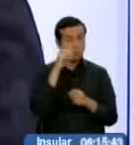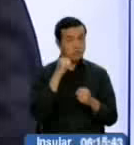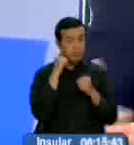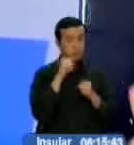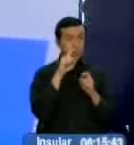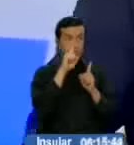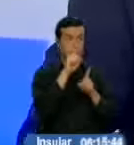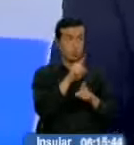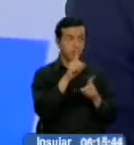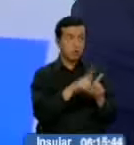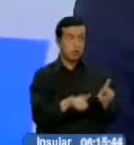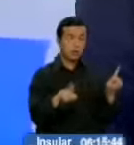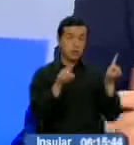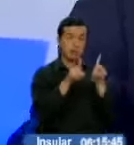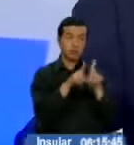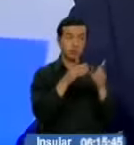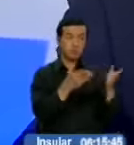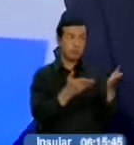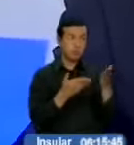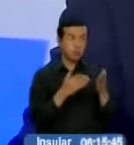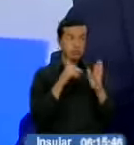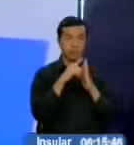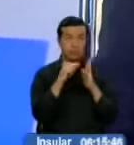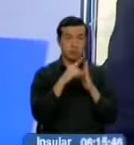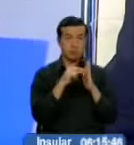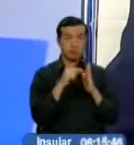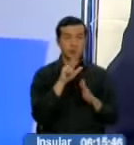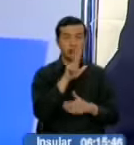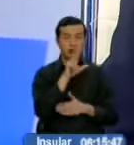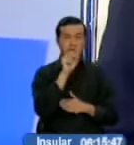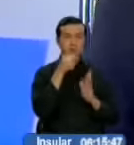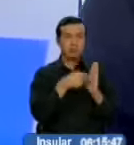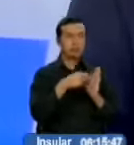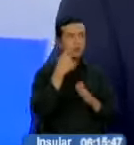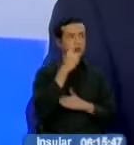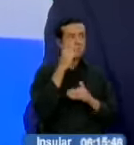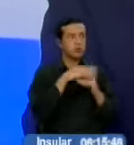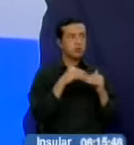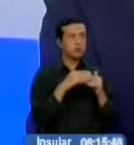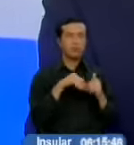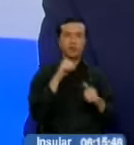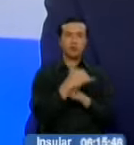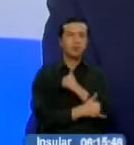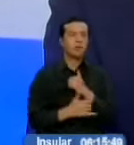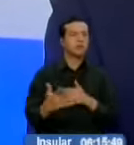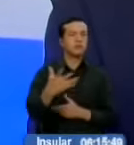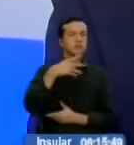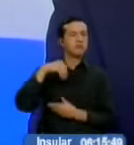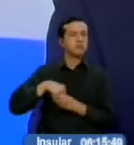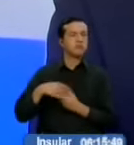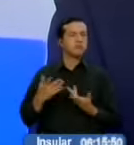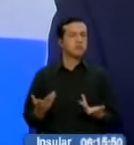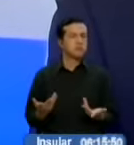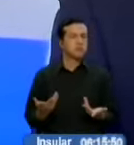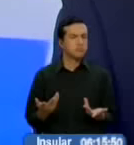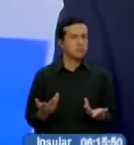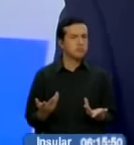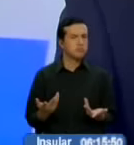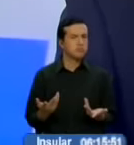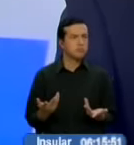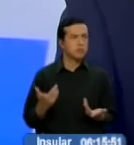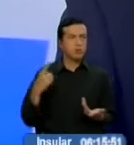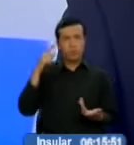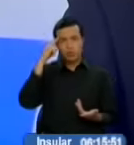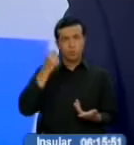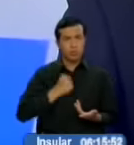pero estos son los datos que nos ha proporcionado el SRI. 30.000 millones de dólares en paraísos fiscales. Eso no es del